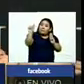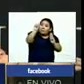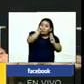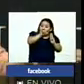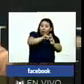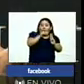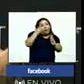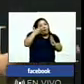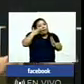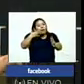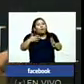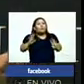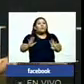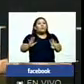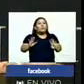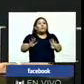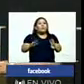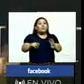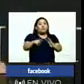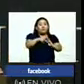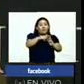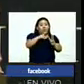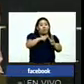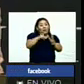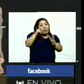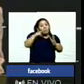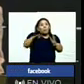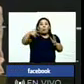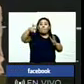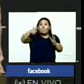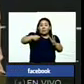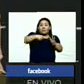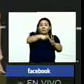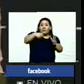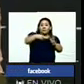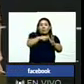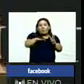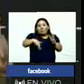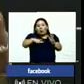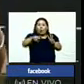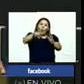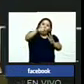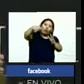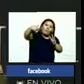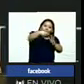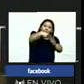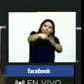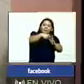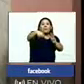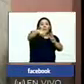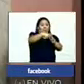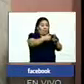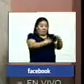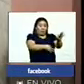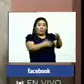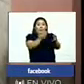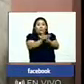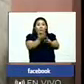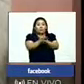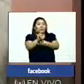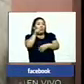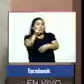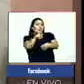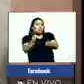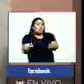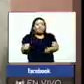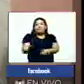uno tiene el salario mínimo pero el otro recibe ingresos de otra manera van a poder presentarlos. Estas medidas según